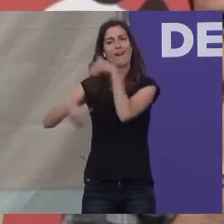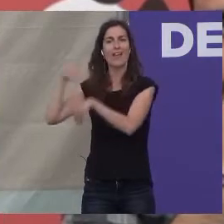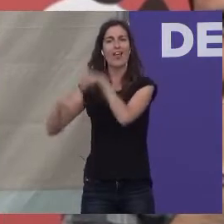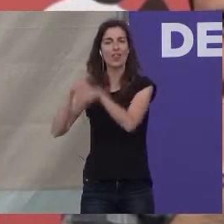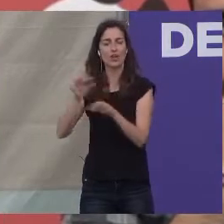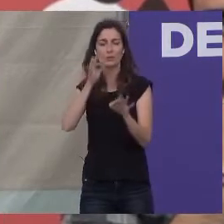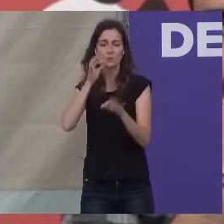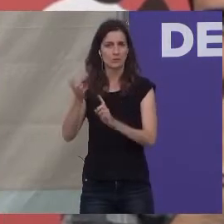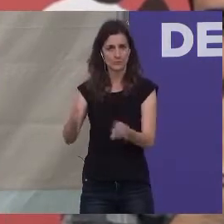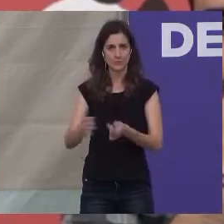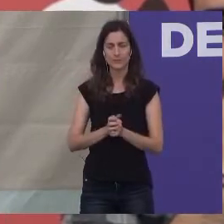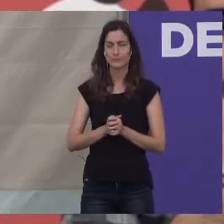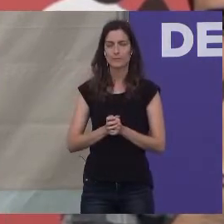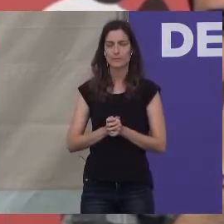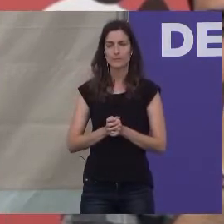electoralista.